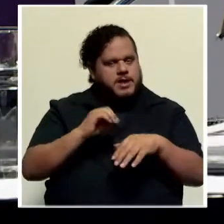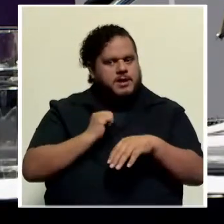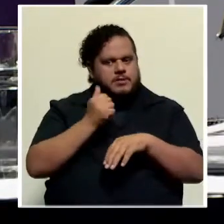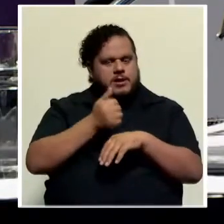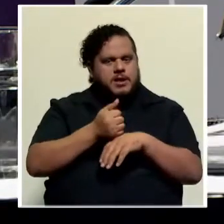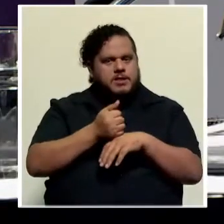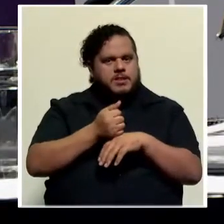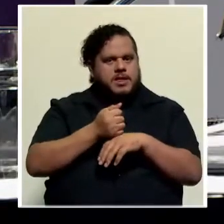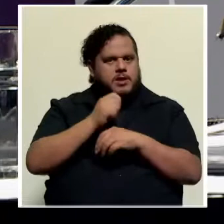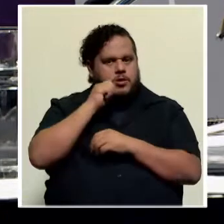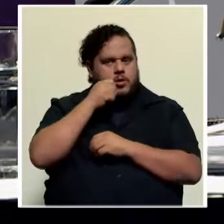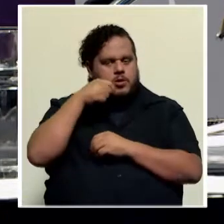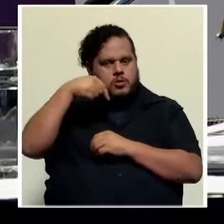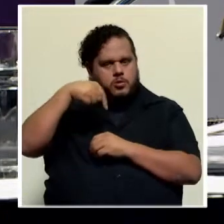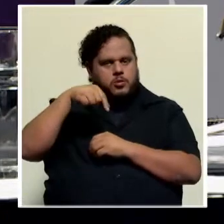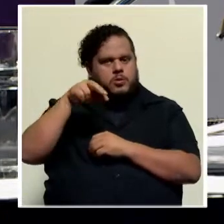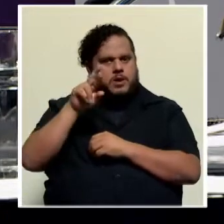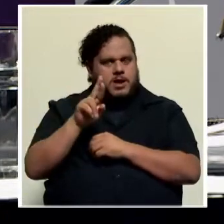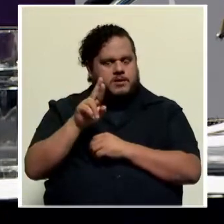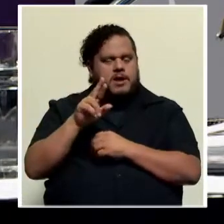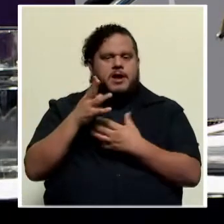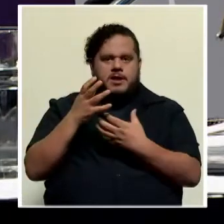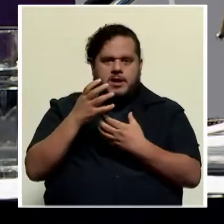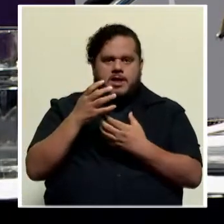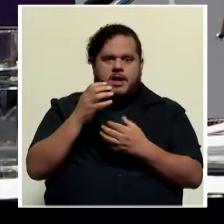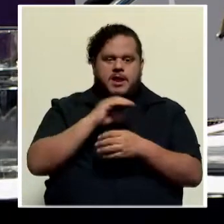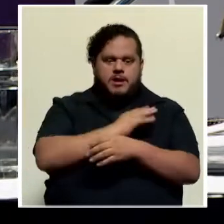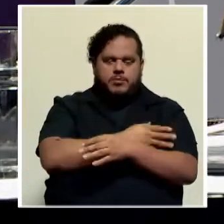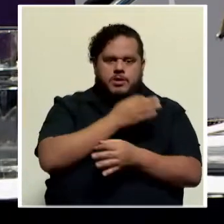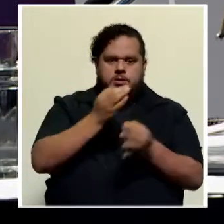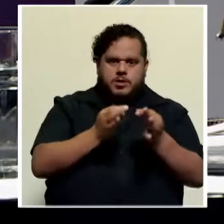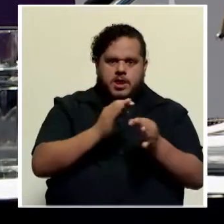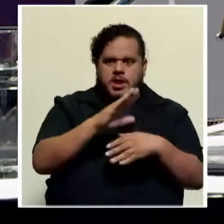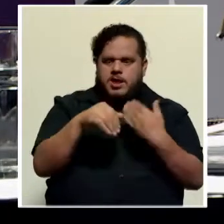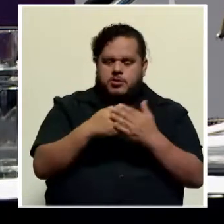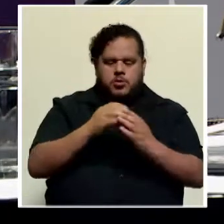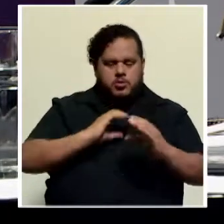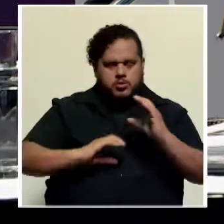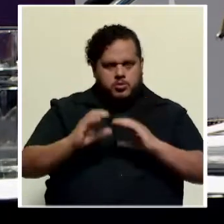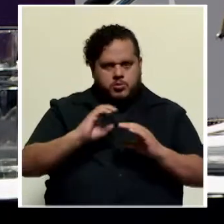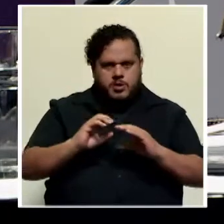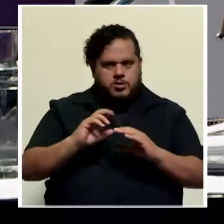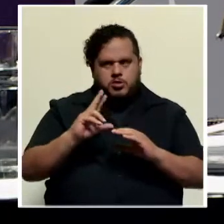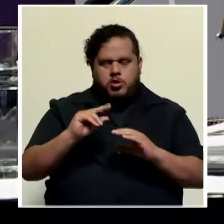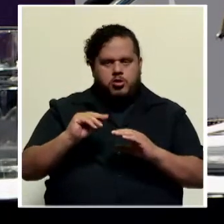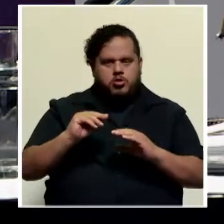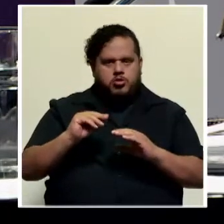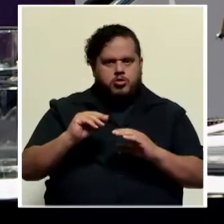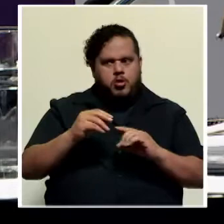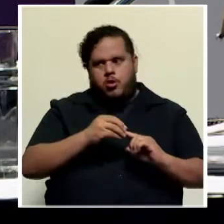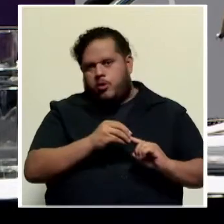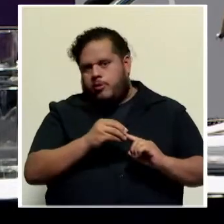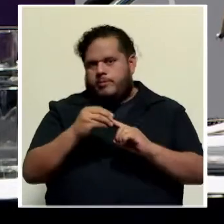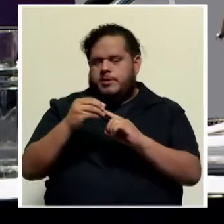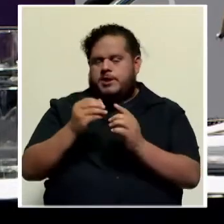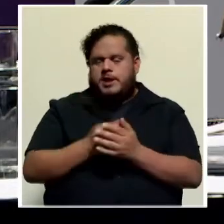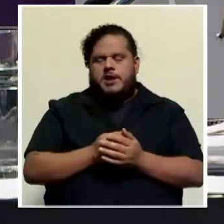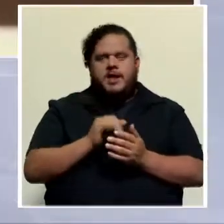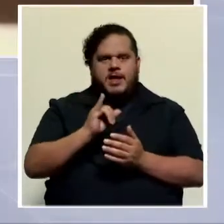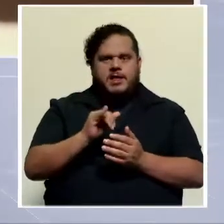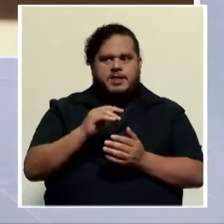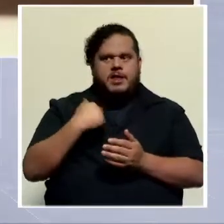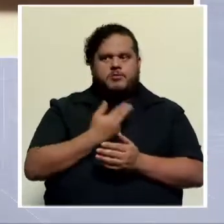del código QR que pretende el Ejecutivo en los comercios no esenciales. Esa es una de nuestras dos notas